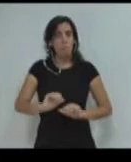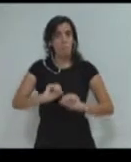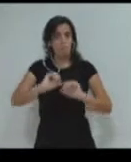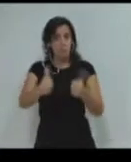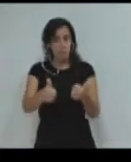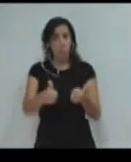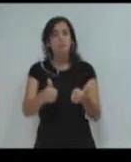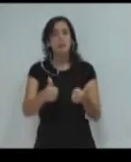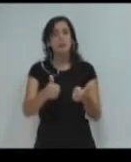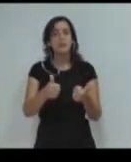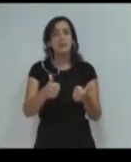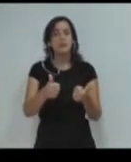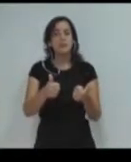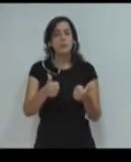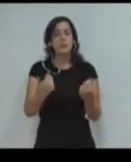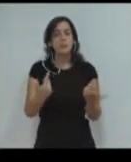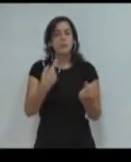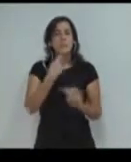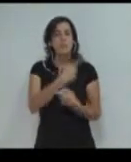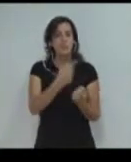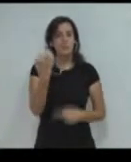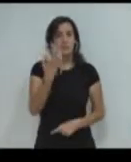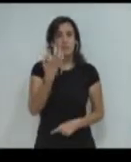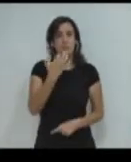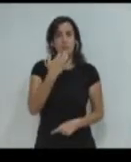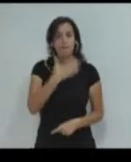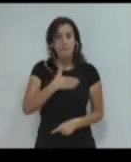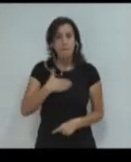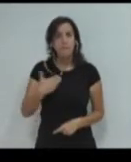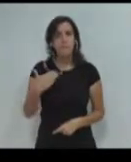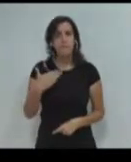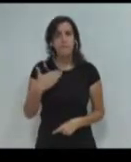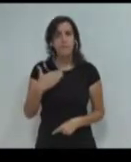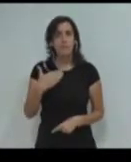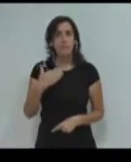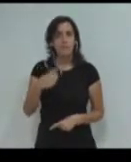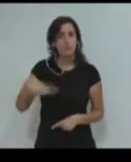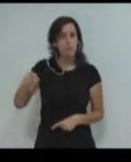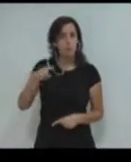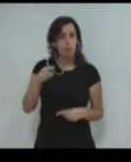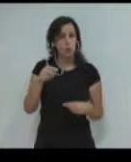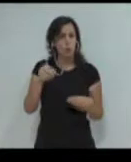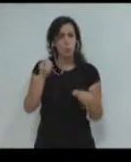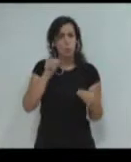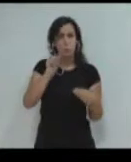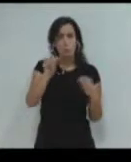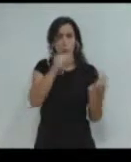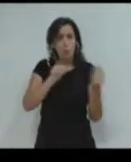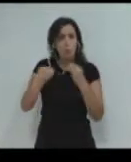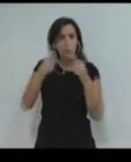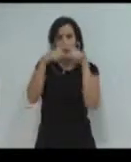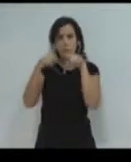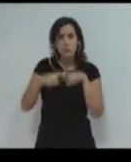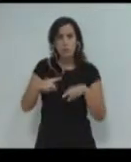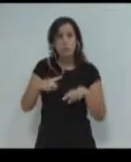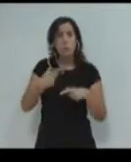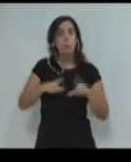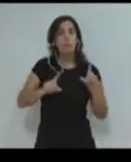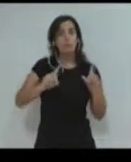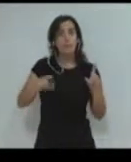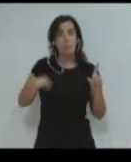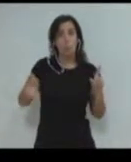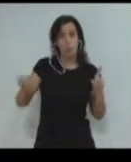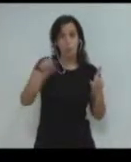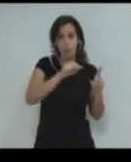pero sí os digo a todos que si queréis ir haciendo preguntas entre vosotros, aquí realmente los protagonistas sois vosotros y sois los que sabéis, o